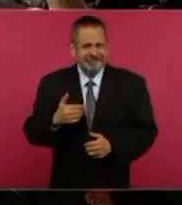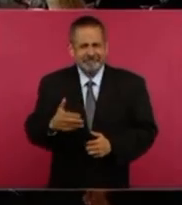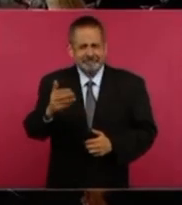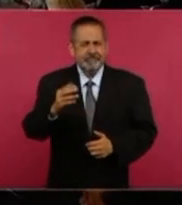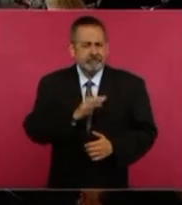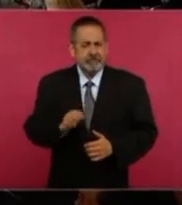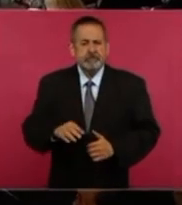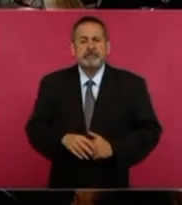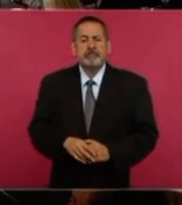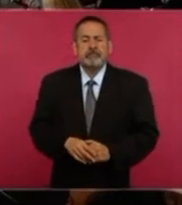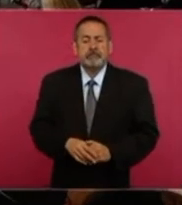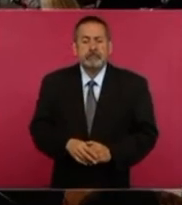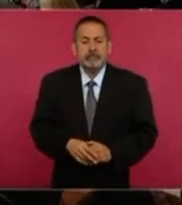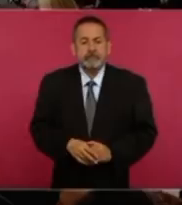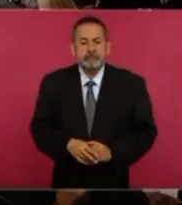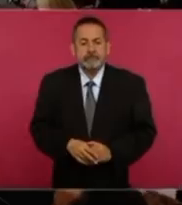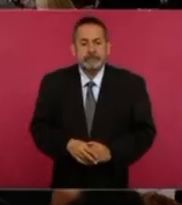si